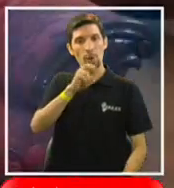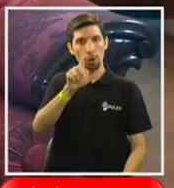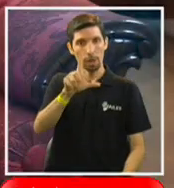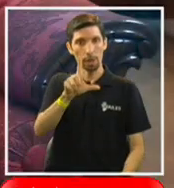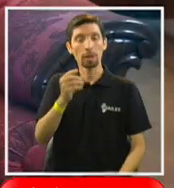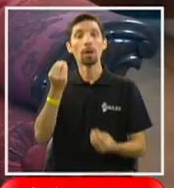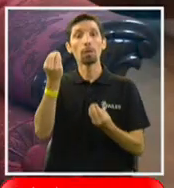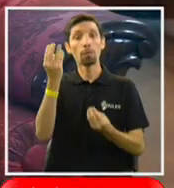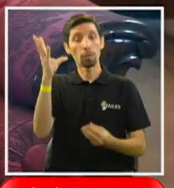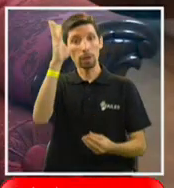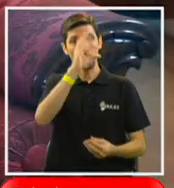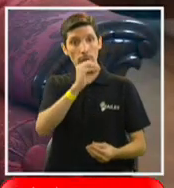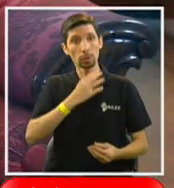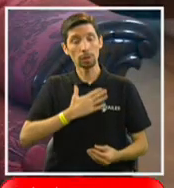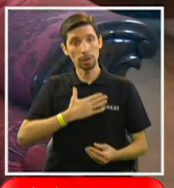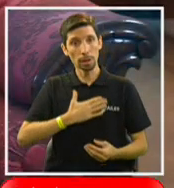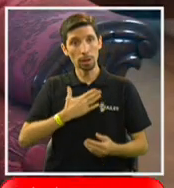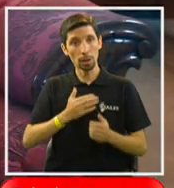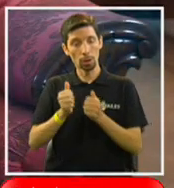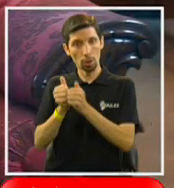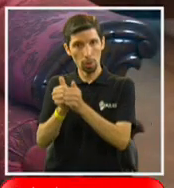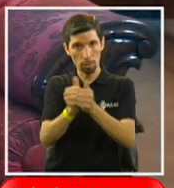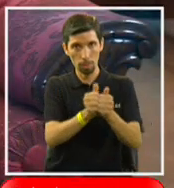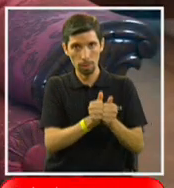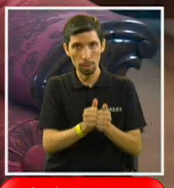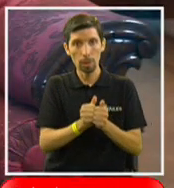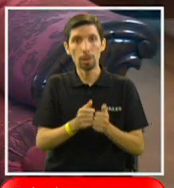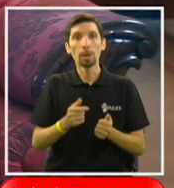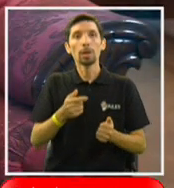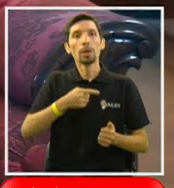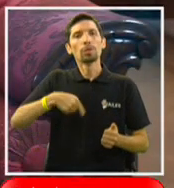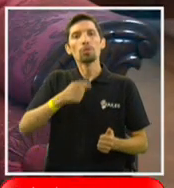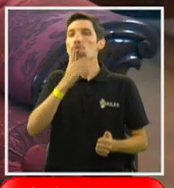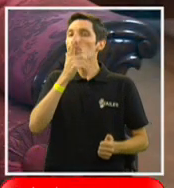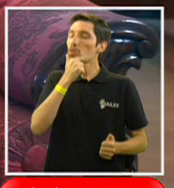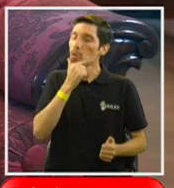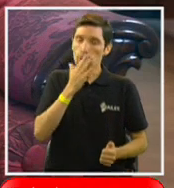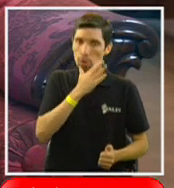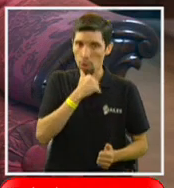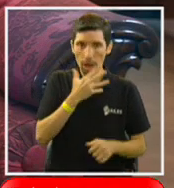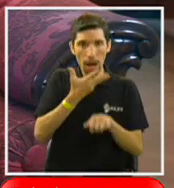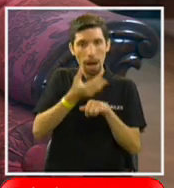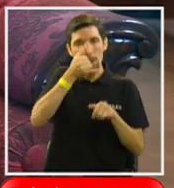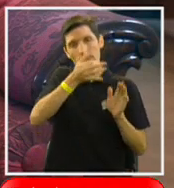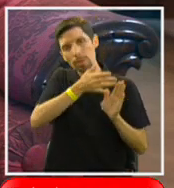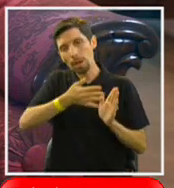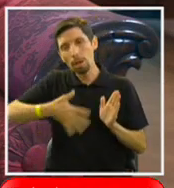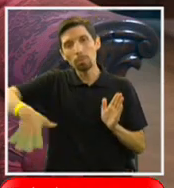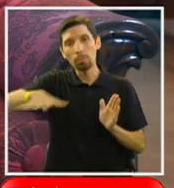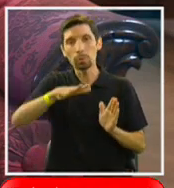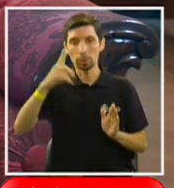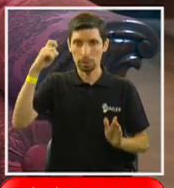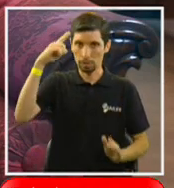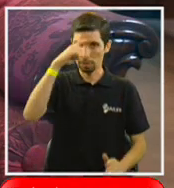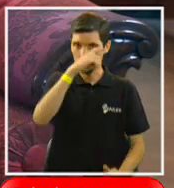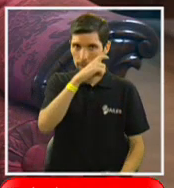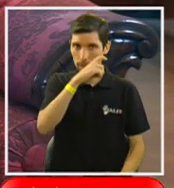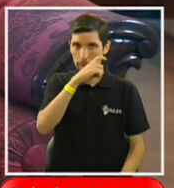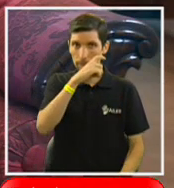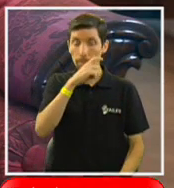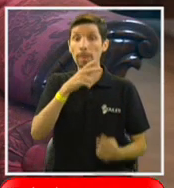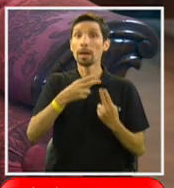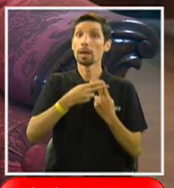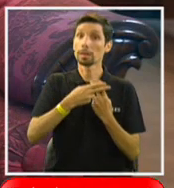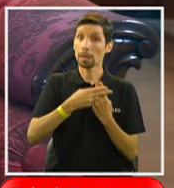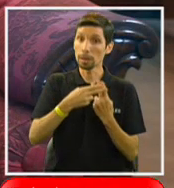muy buenas noches queridos compatriotas que duda cabe que estamos viviendo tiempos muy difíciles la